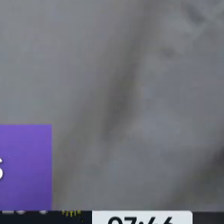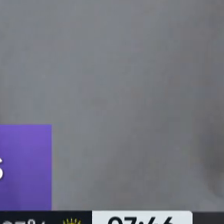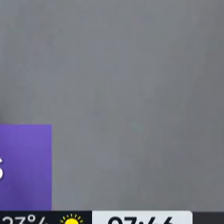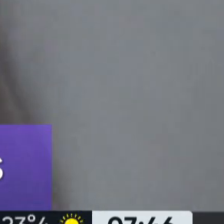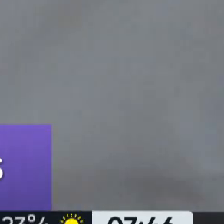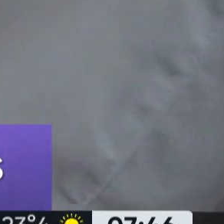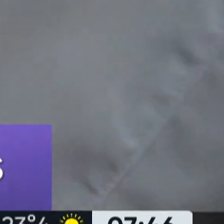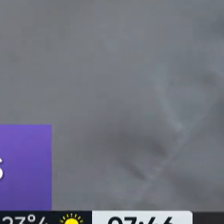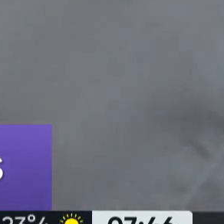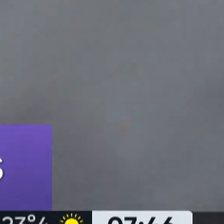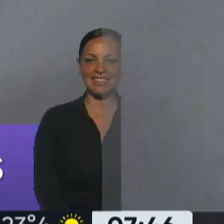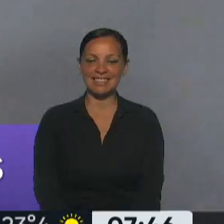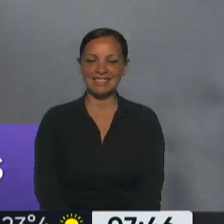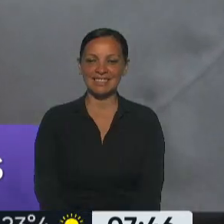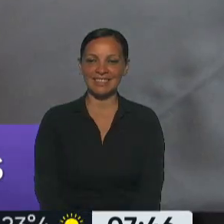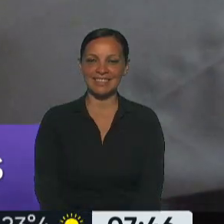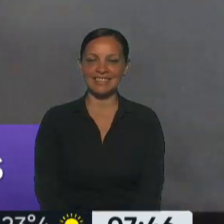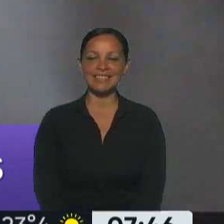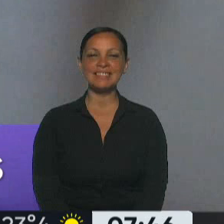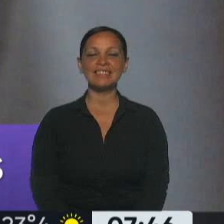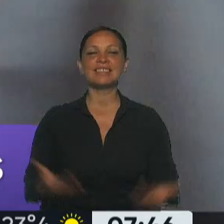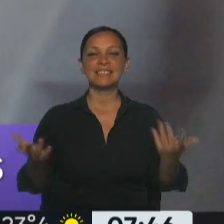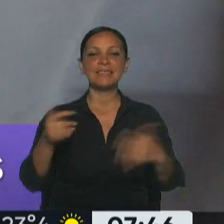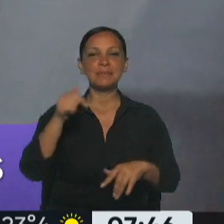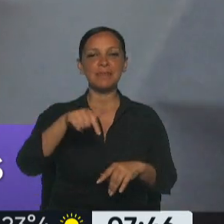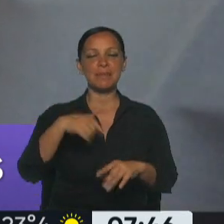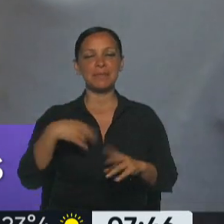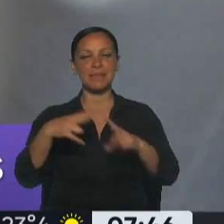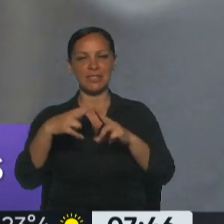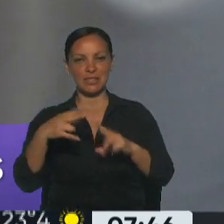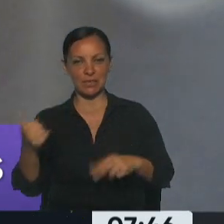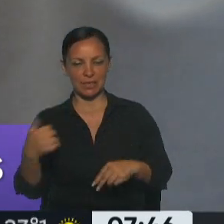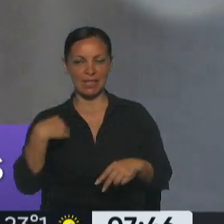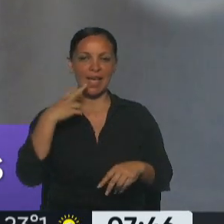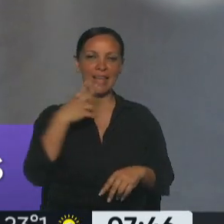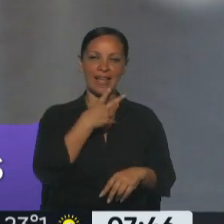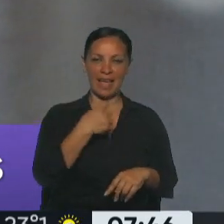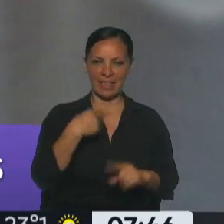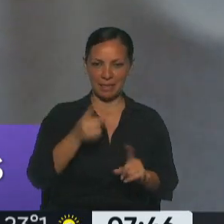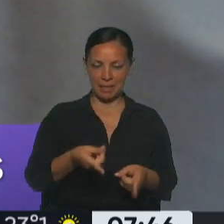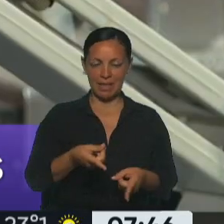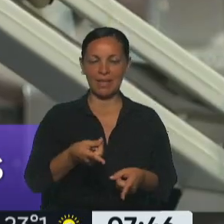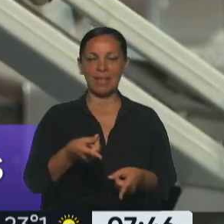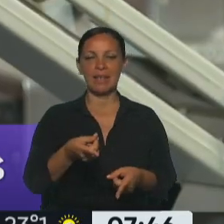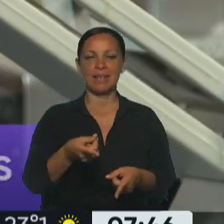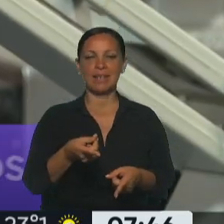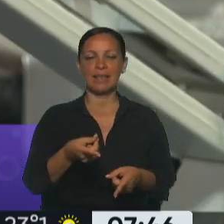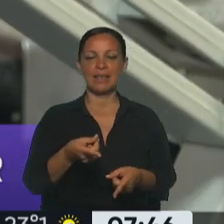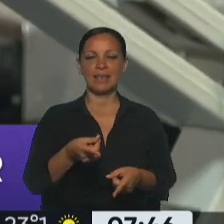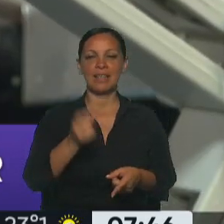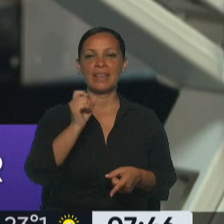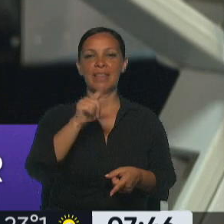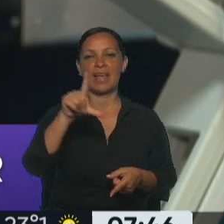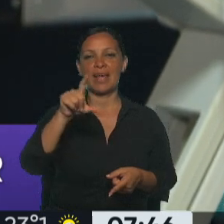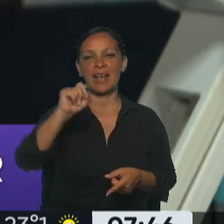que pone Josefina leloar que es la sbrina y ahijada de de Luis Federico